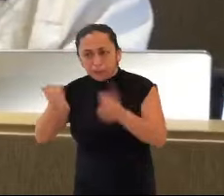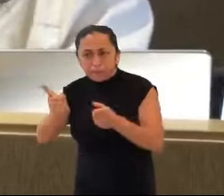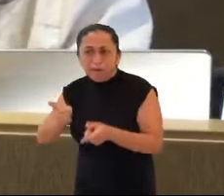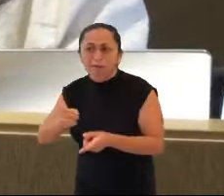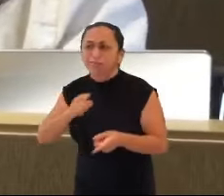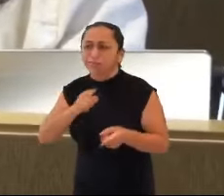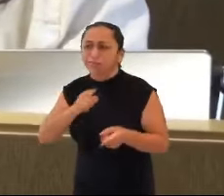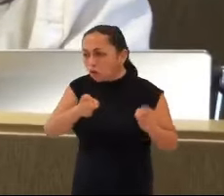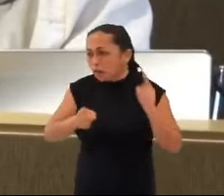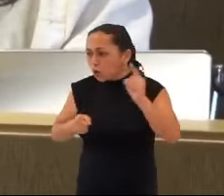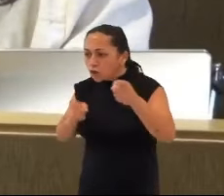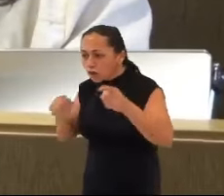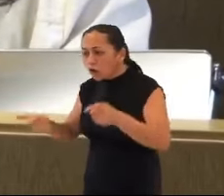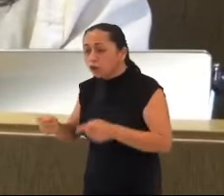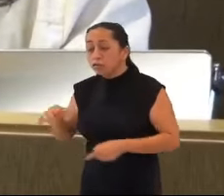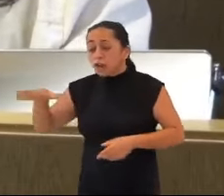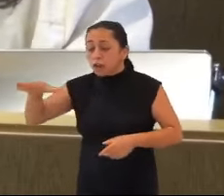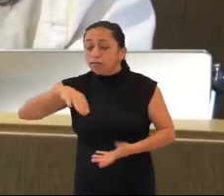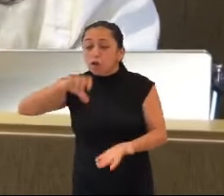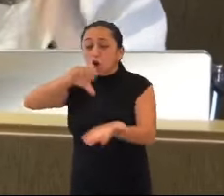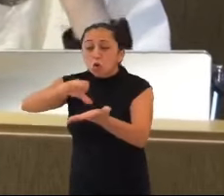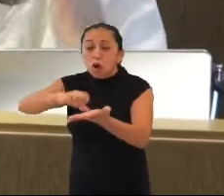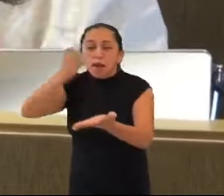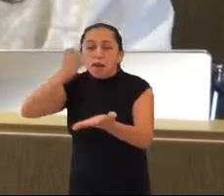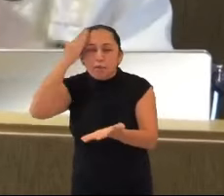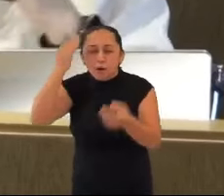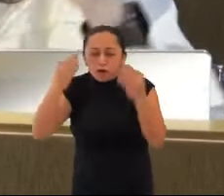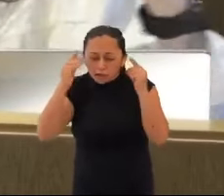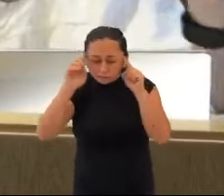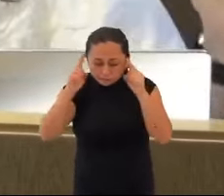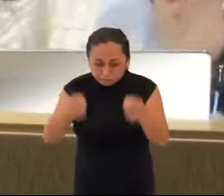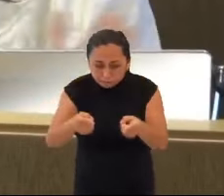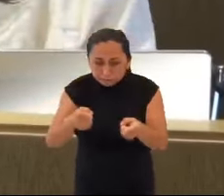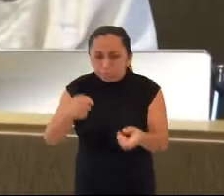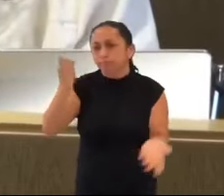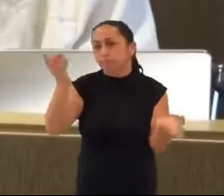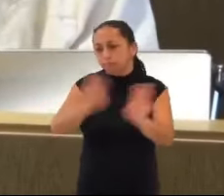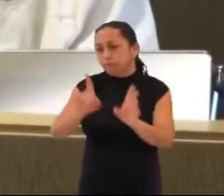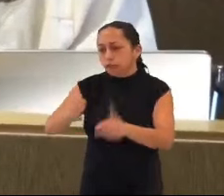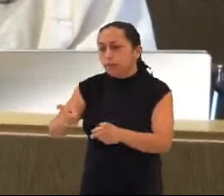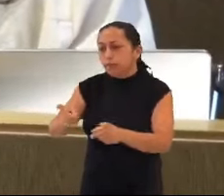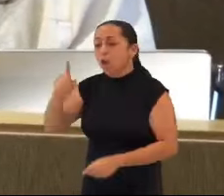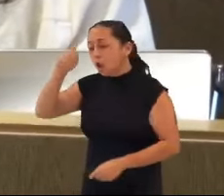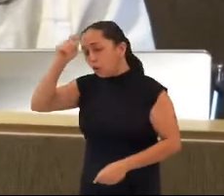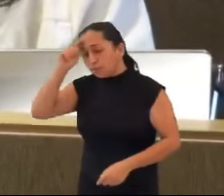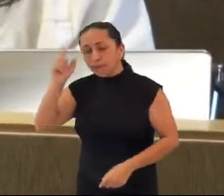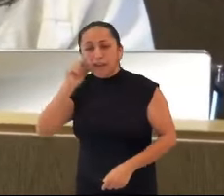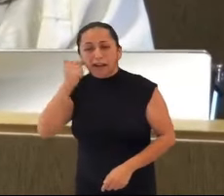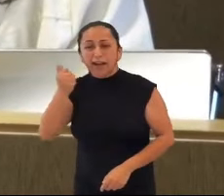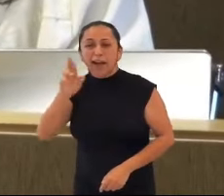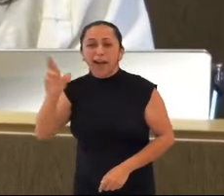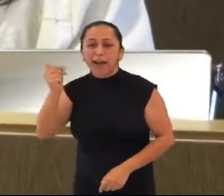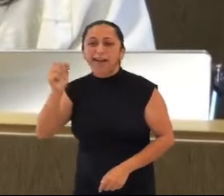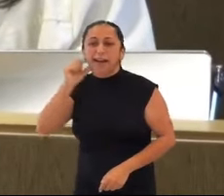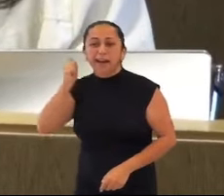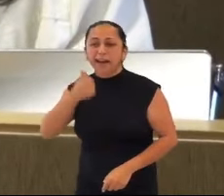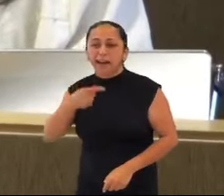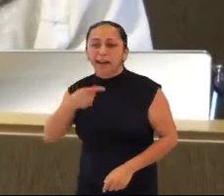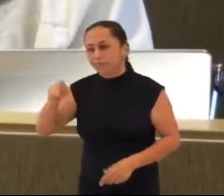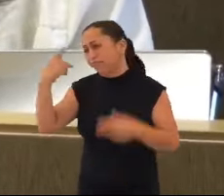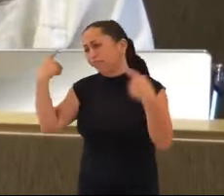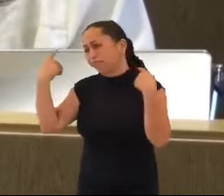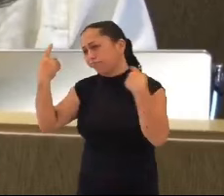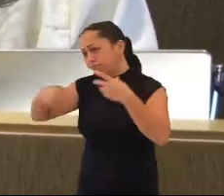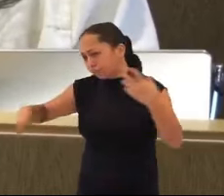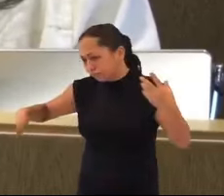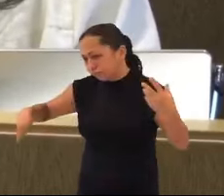el Hospital Bonaparte, con el Garrahan, y podríamos seguir. Por lo cual, la acción de los trabajadores en defensa de sus